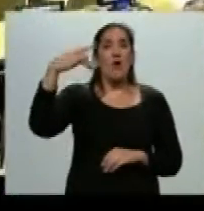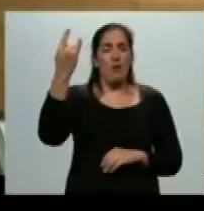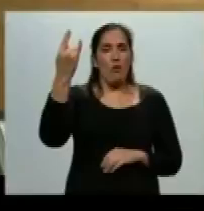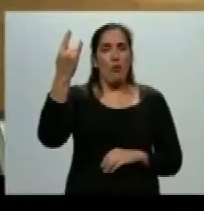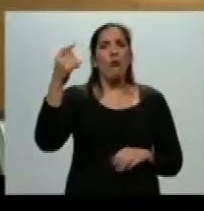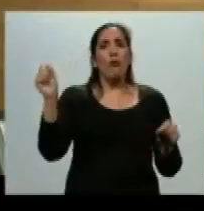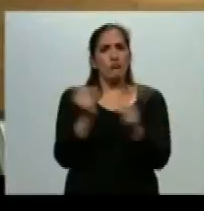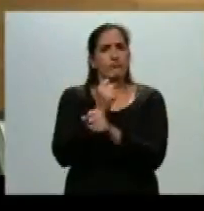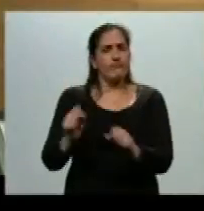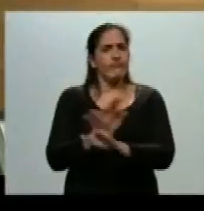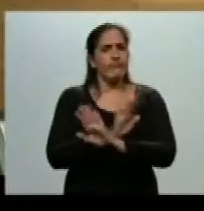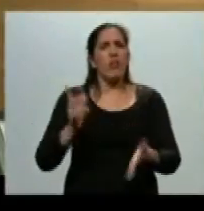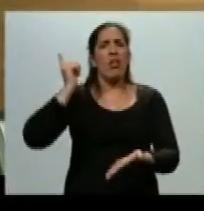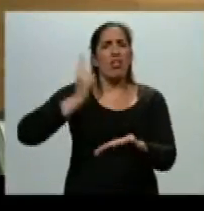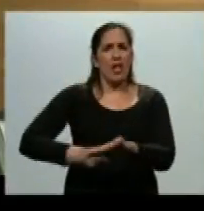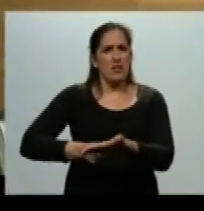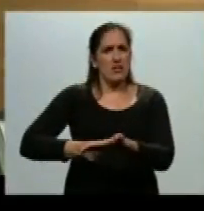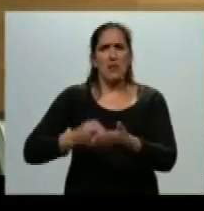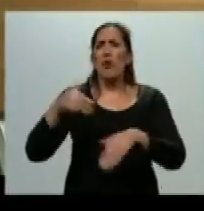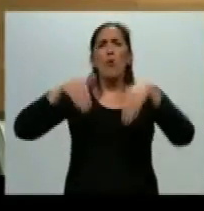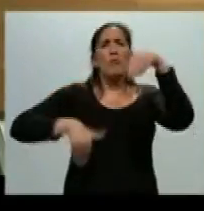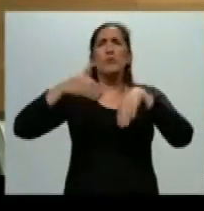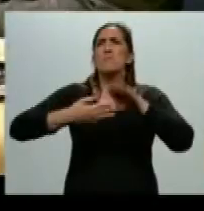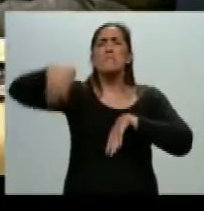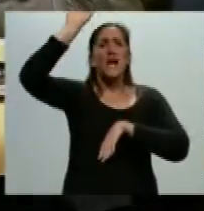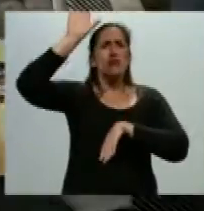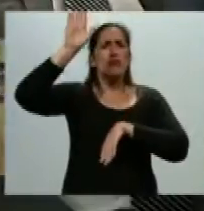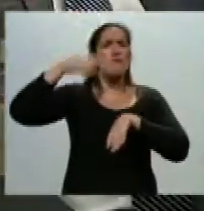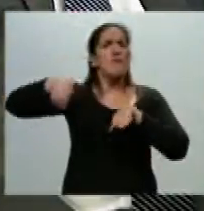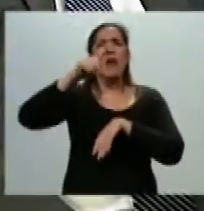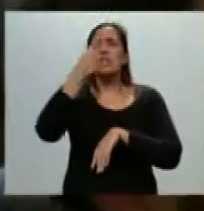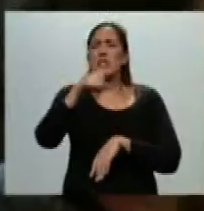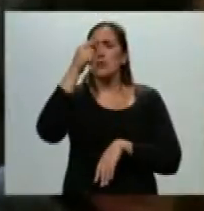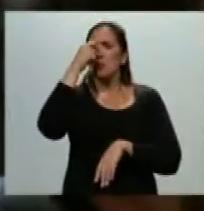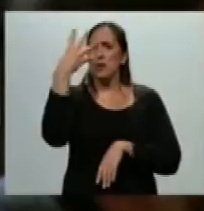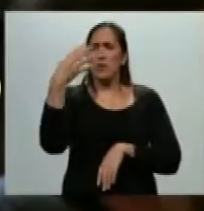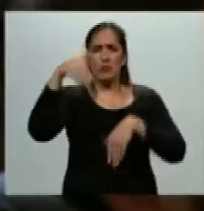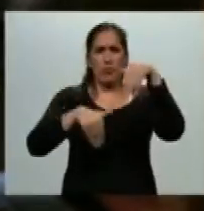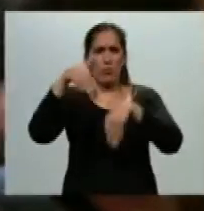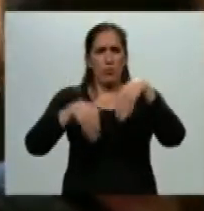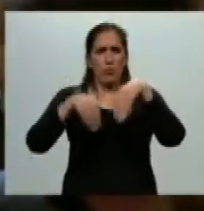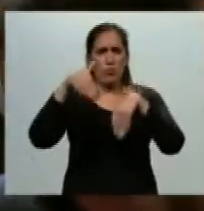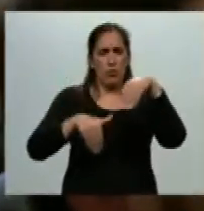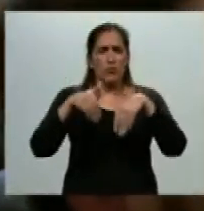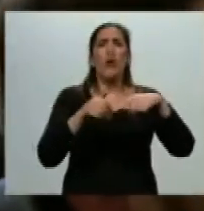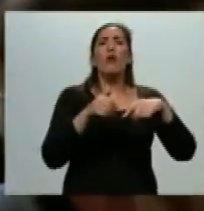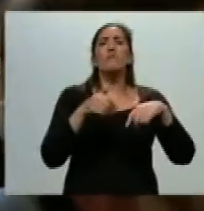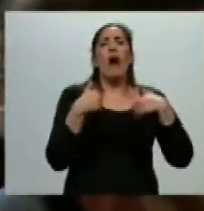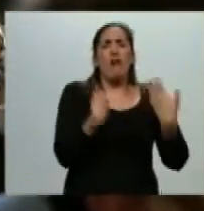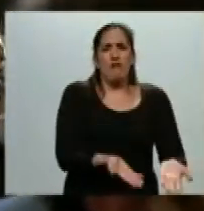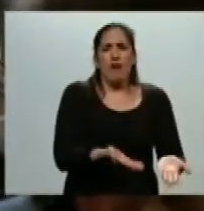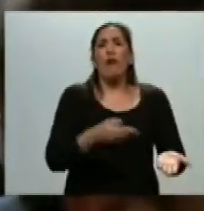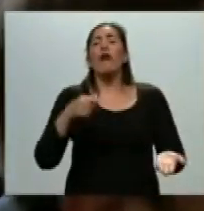ha decidido, por amplia mayoría de 124 votos y positivos,